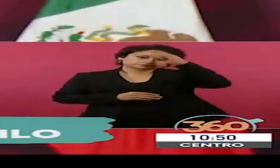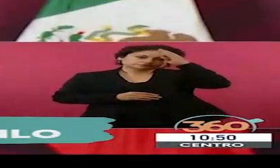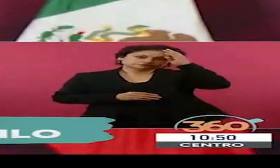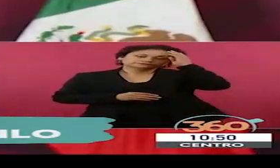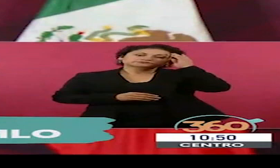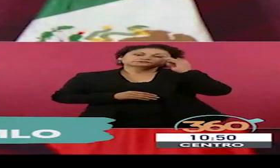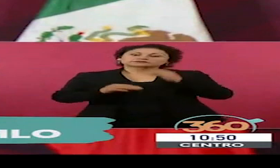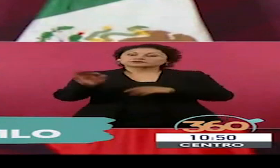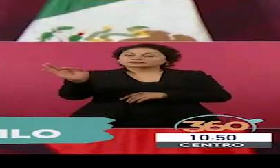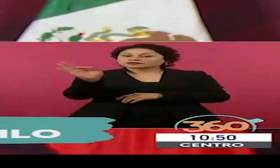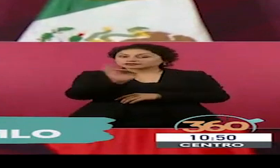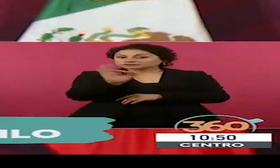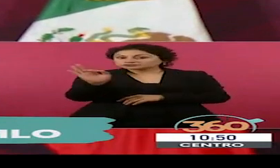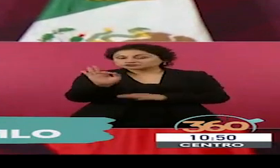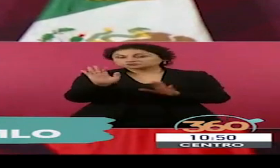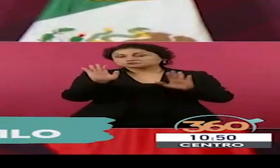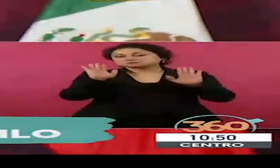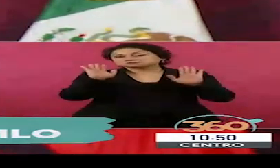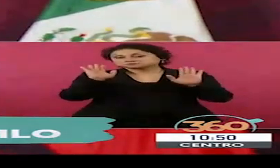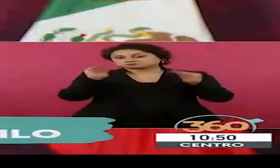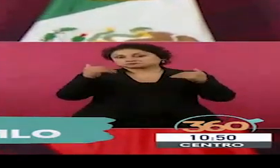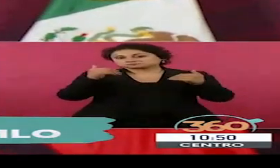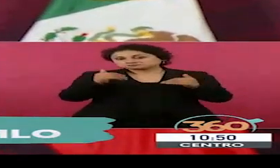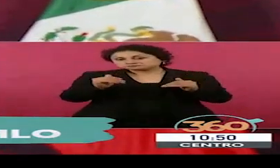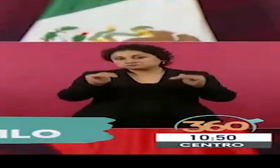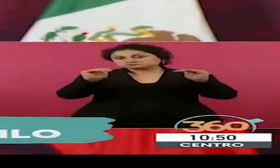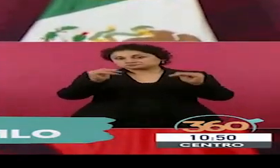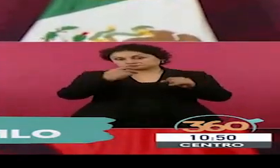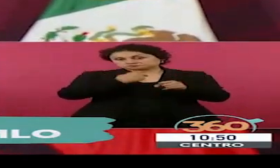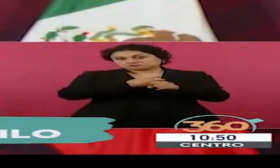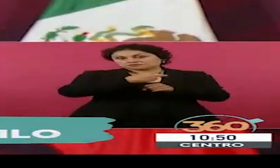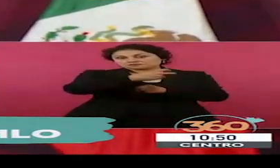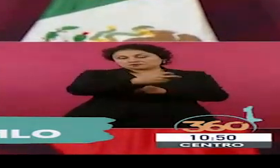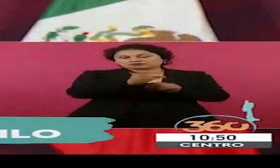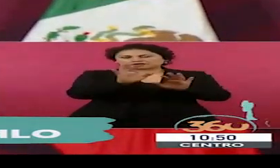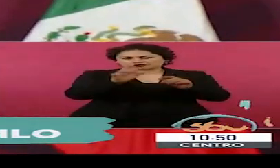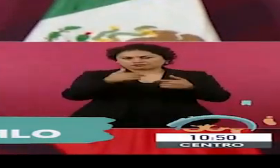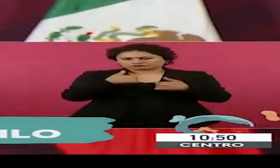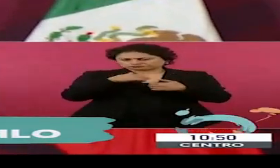invita lo digo de manera respetuosa